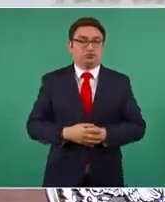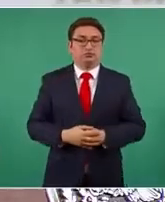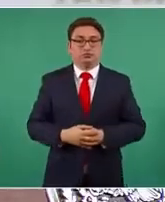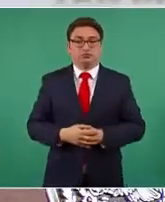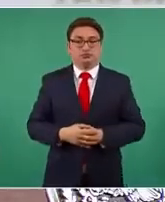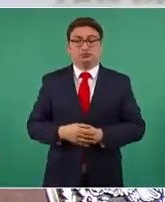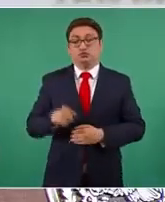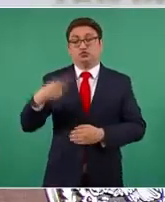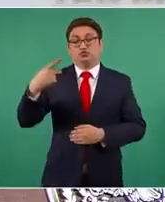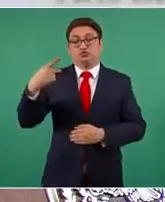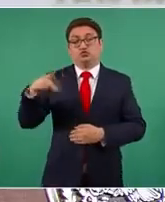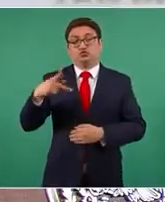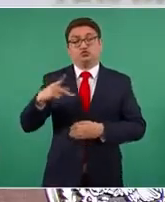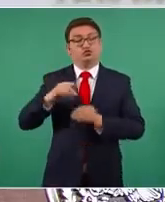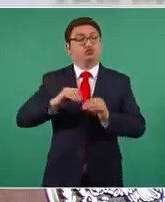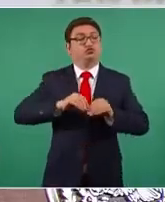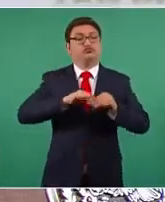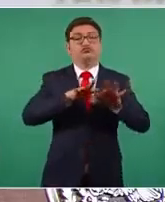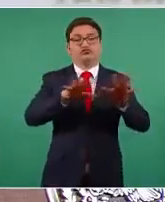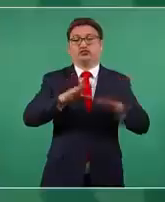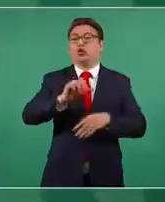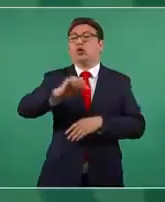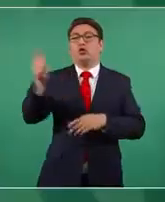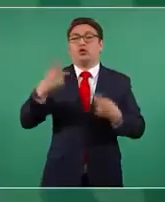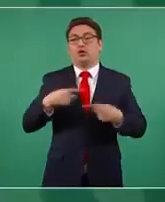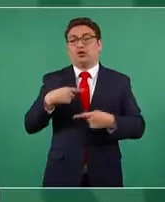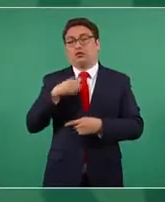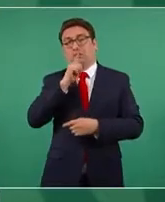en sus redes. Los otros se quedan callados.